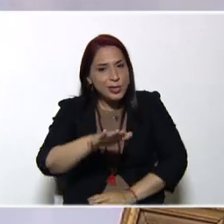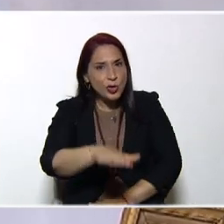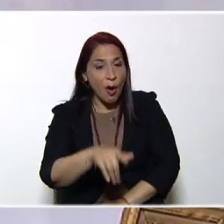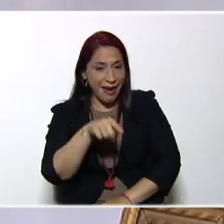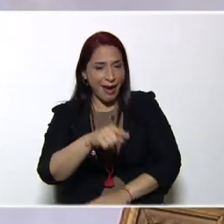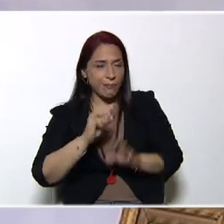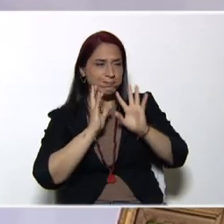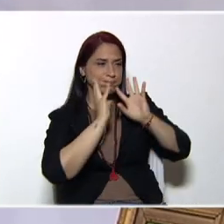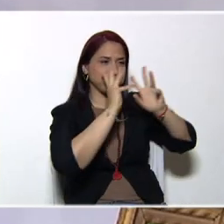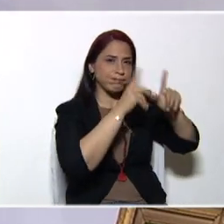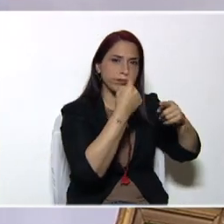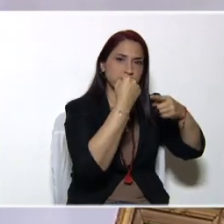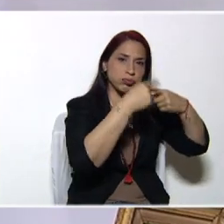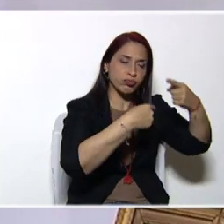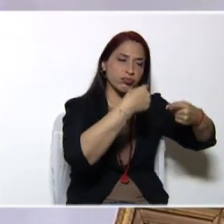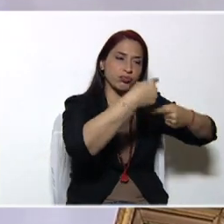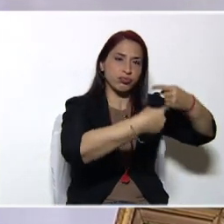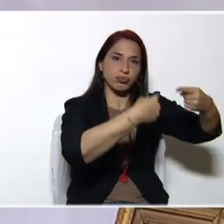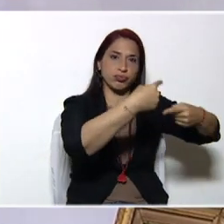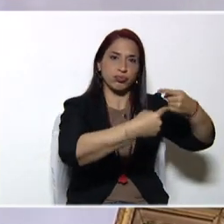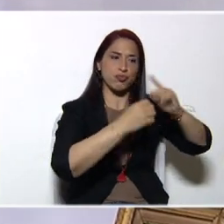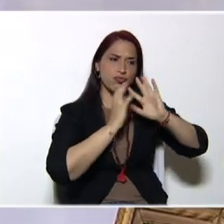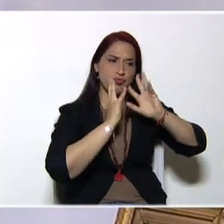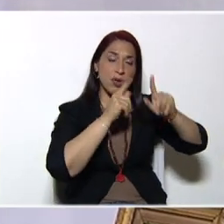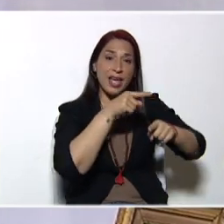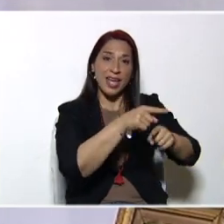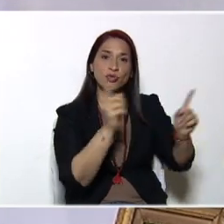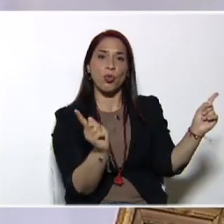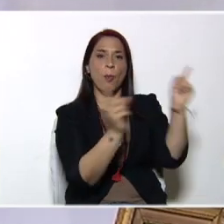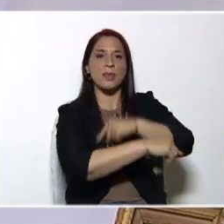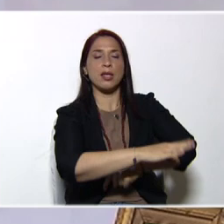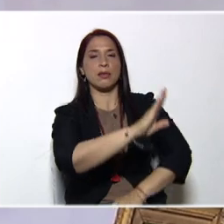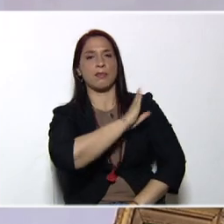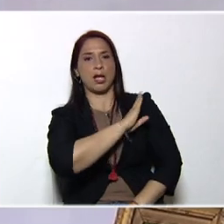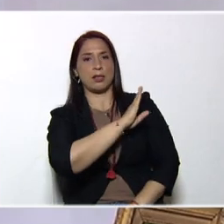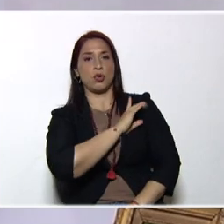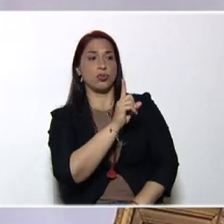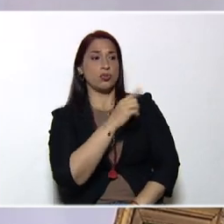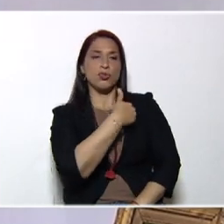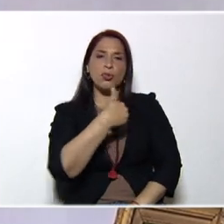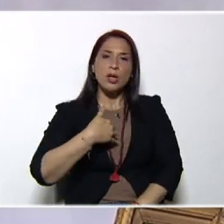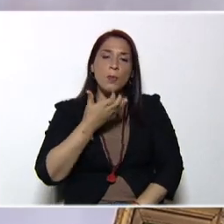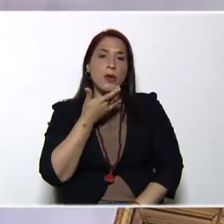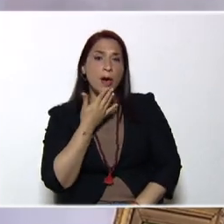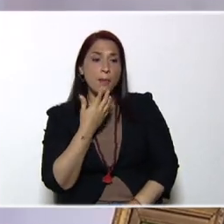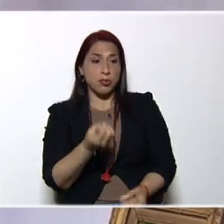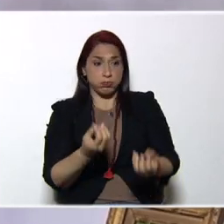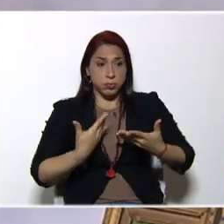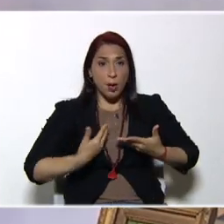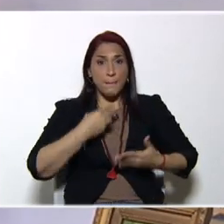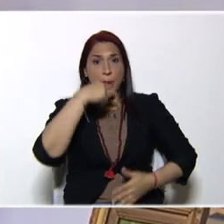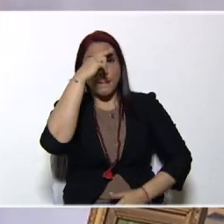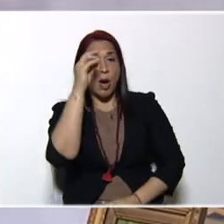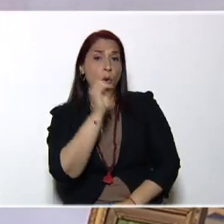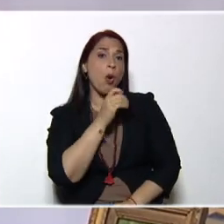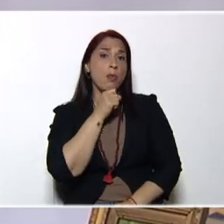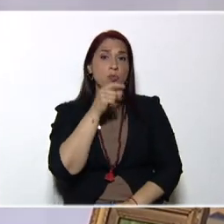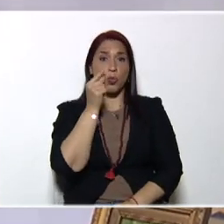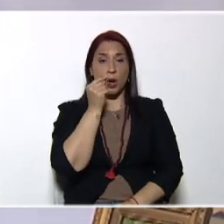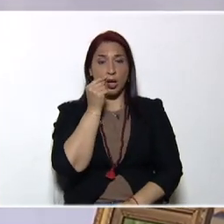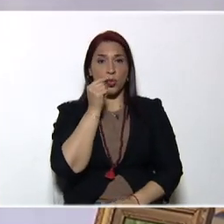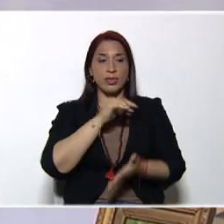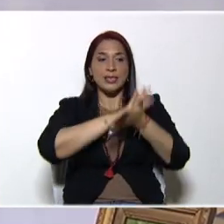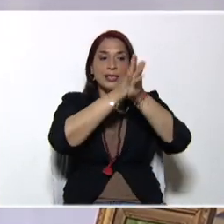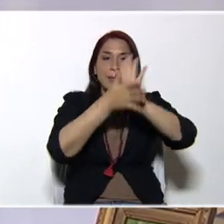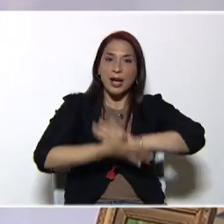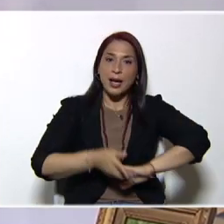esa herencia es lo que la vuelve un patrimonio, porque yo no quiero que lo que me está dando mi papá o mi abuelo desaparezca